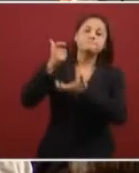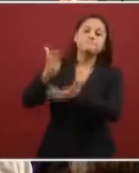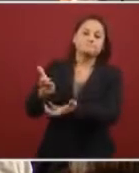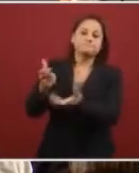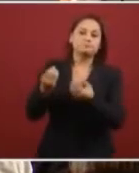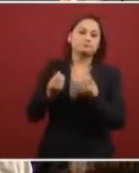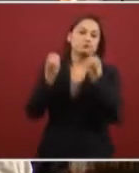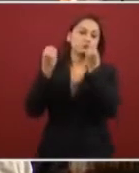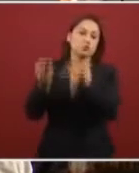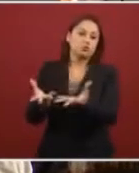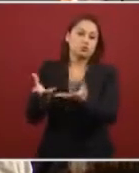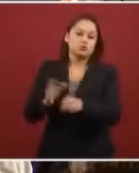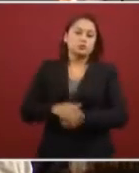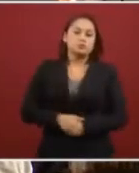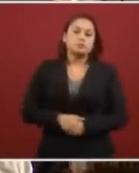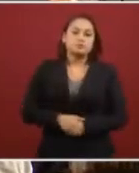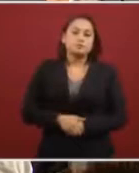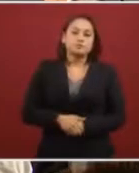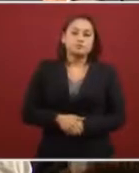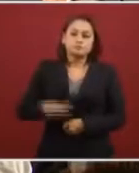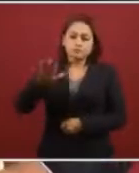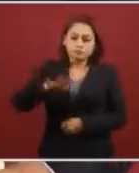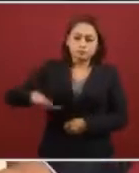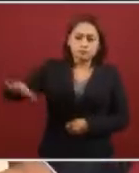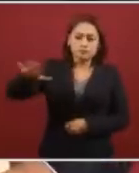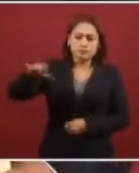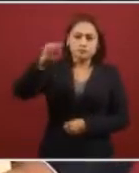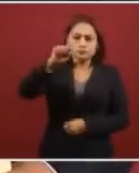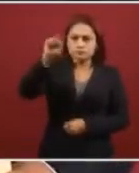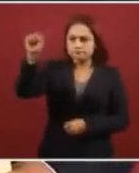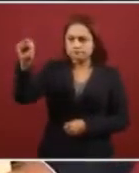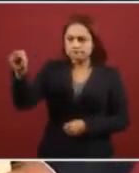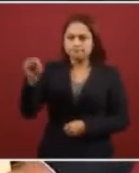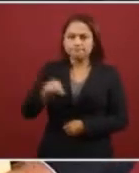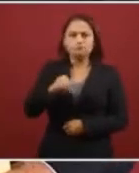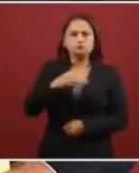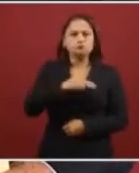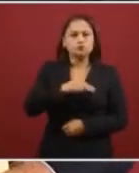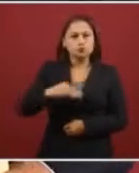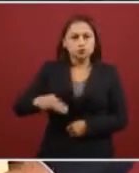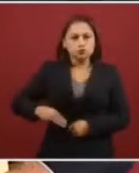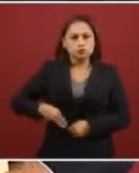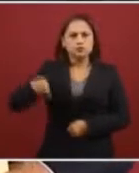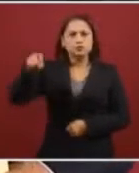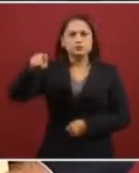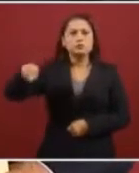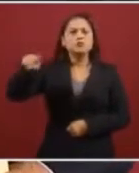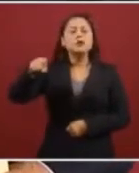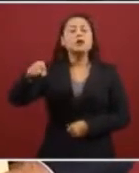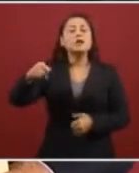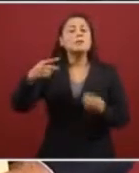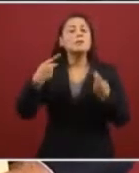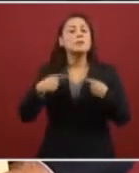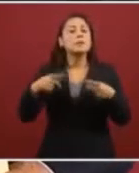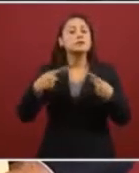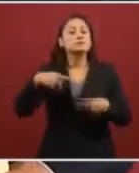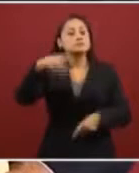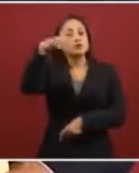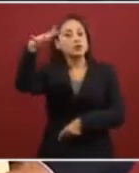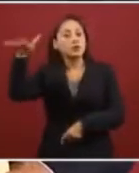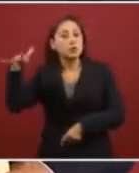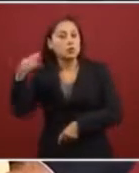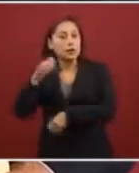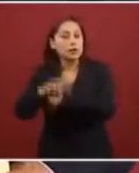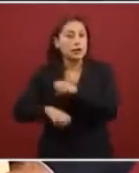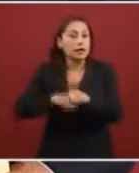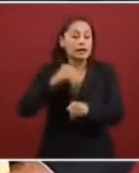I can tell you, in these municipalities, todos los adultos mayores all the de 65 años. Older than 65. En